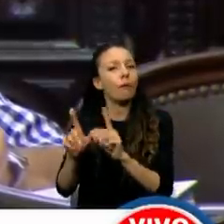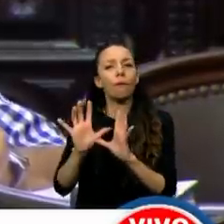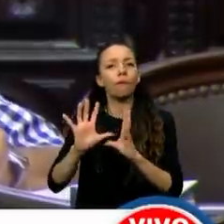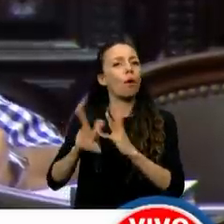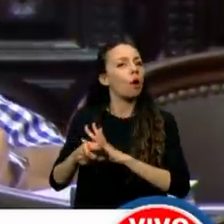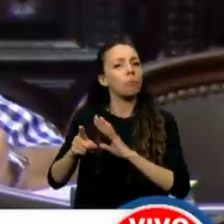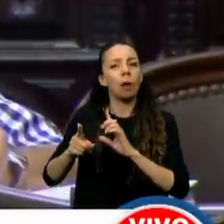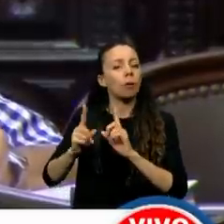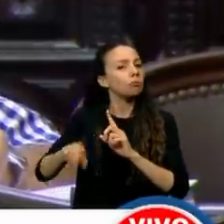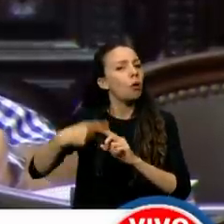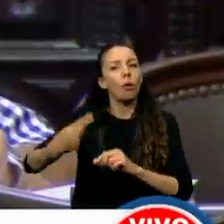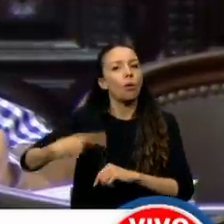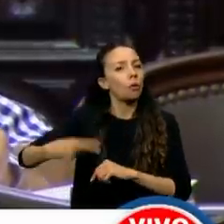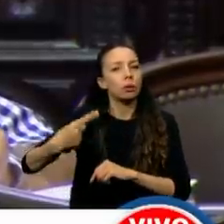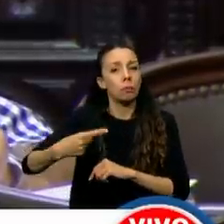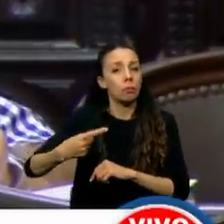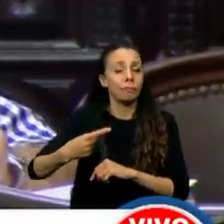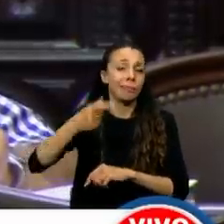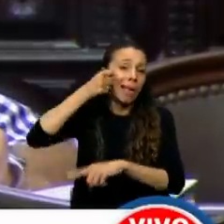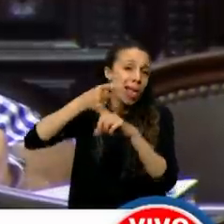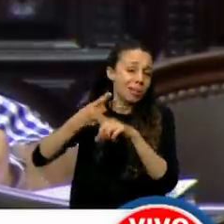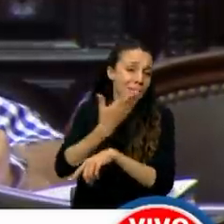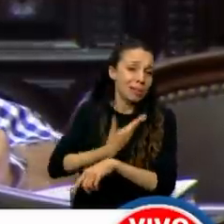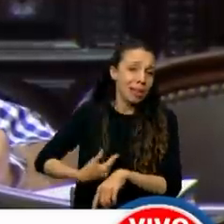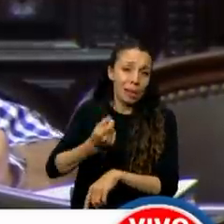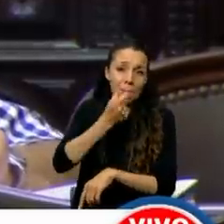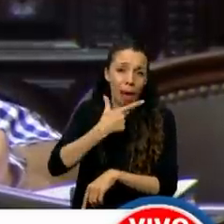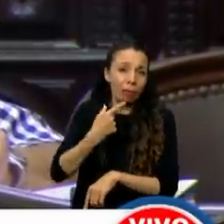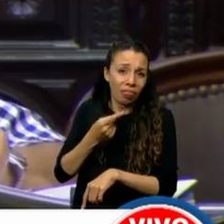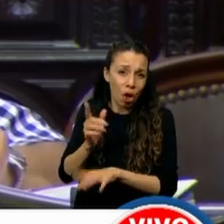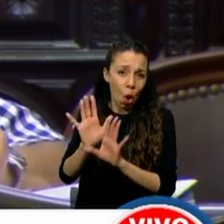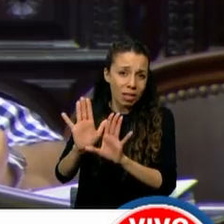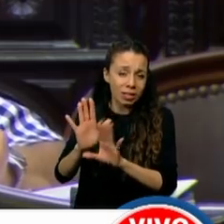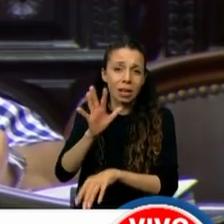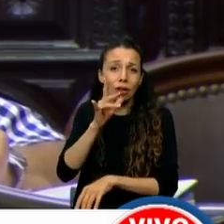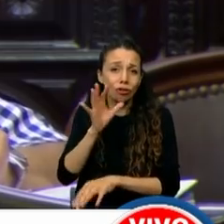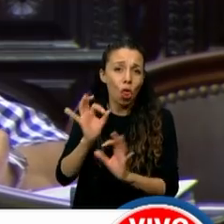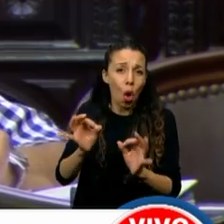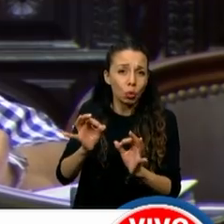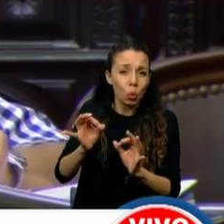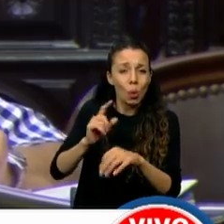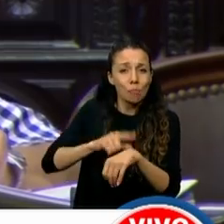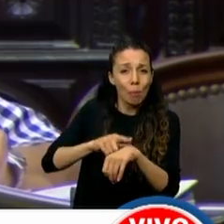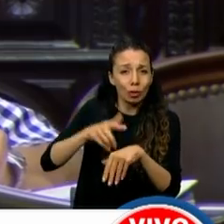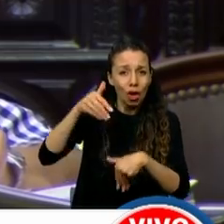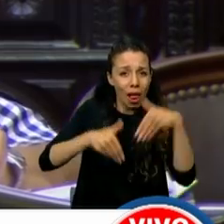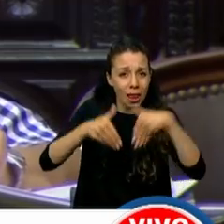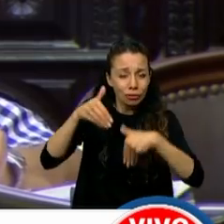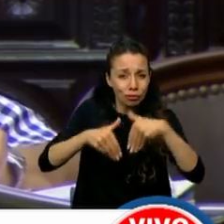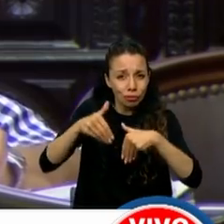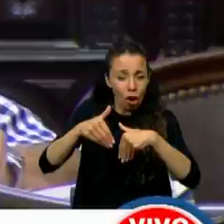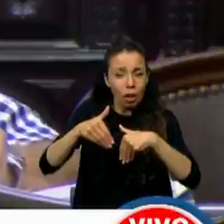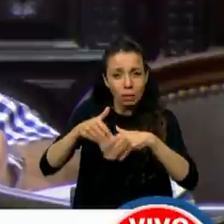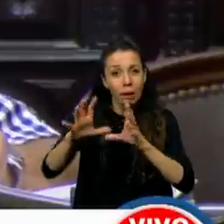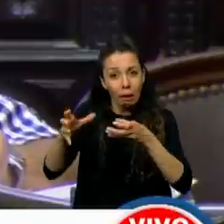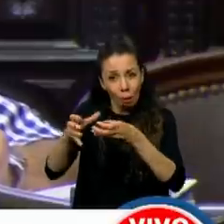claridad en el presidente macri el 14 de octubre en medio del proceso electoral junto por